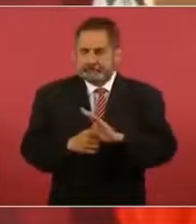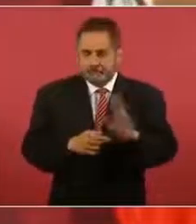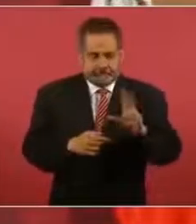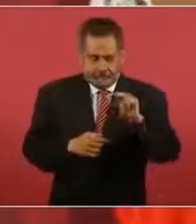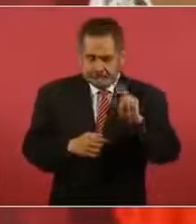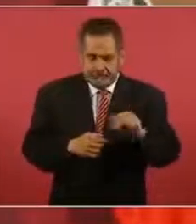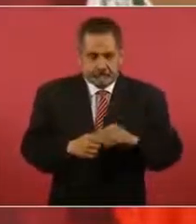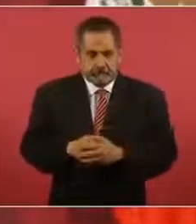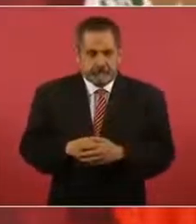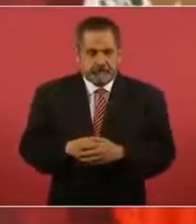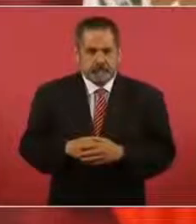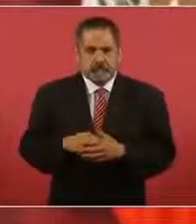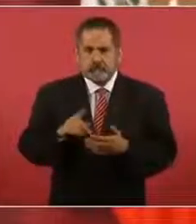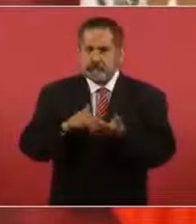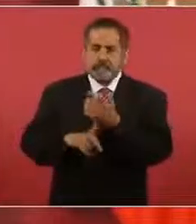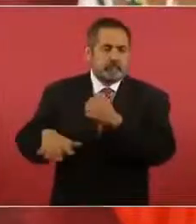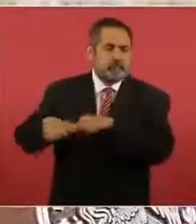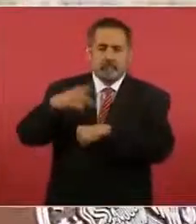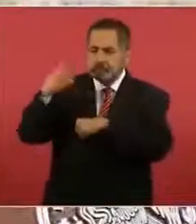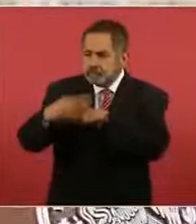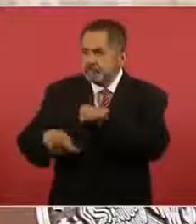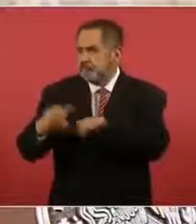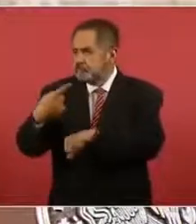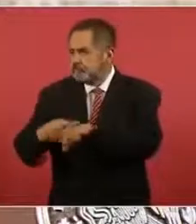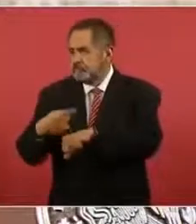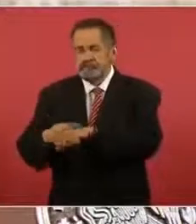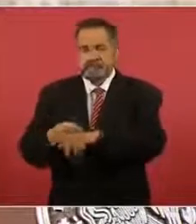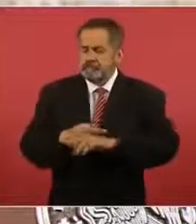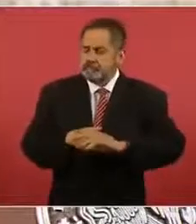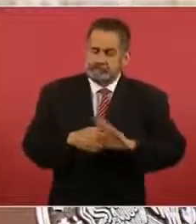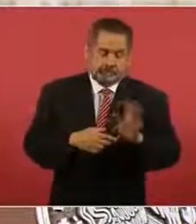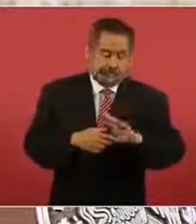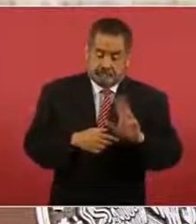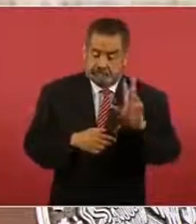Vamos a permitir un daño a la salud.